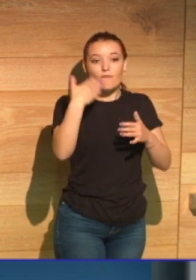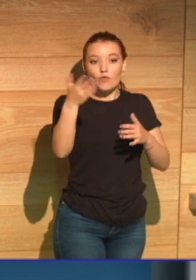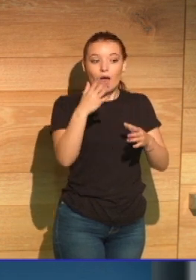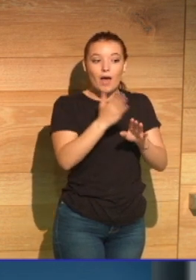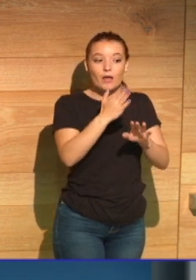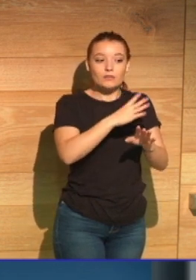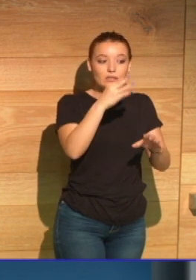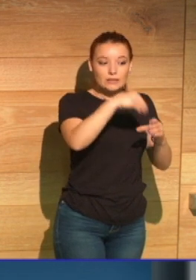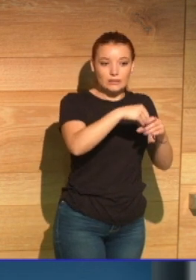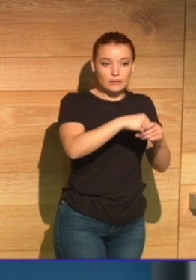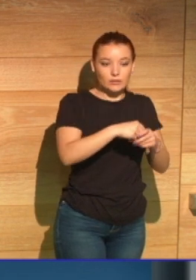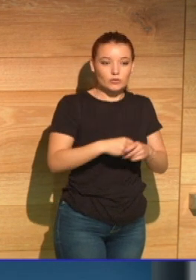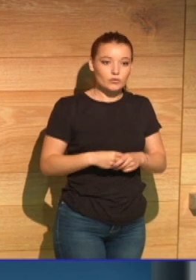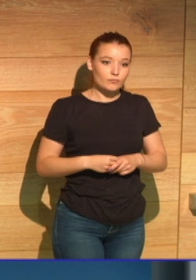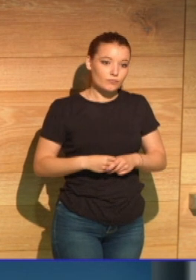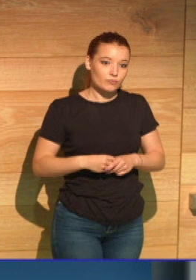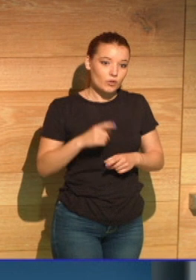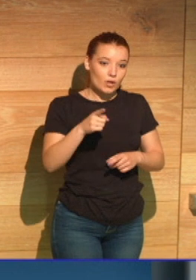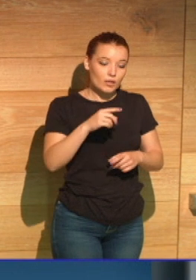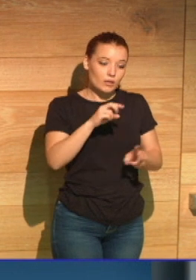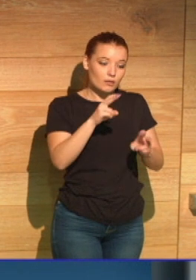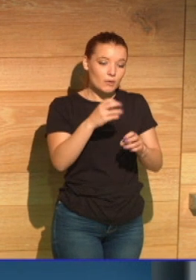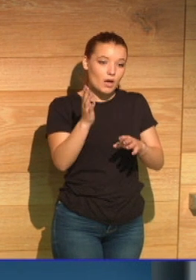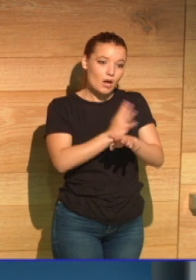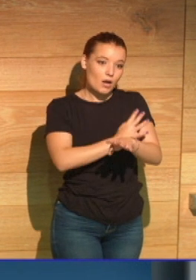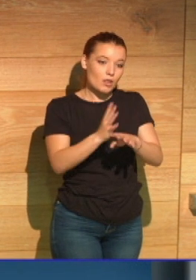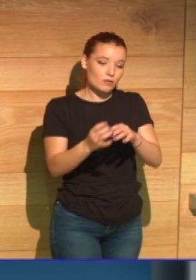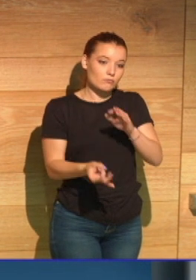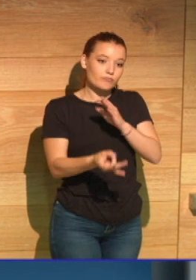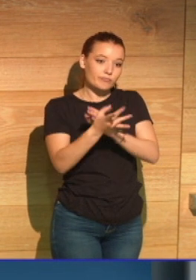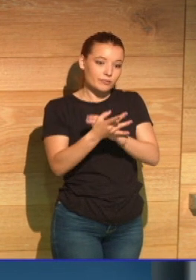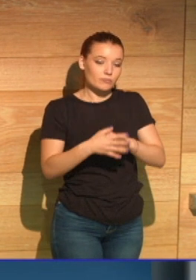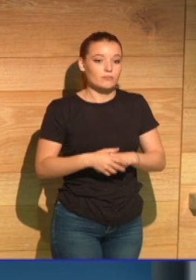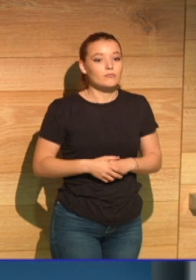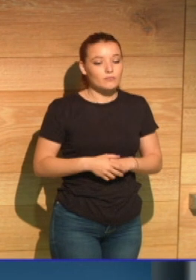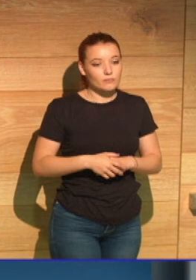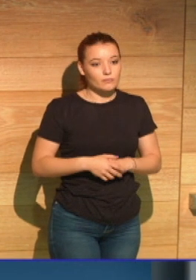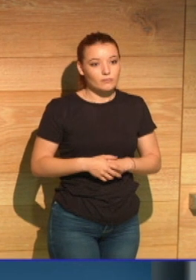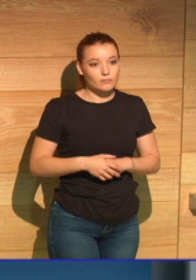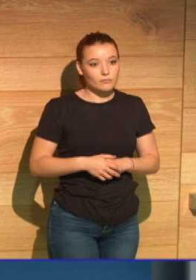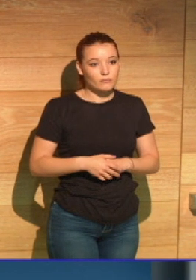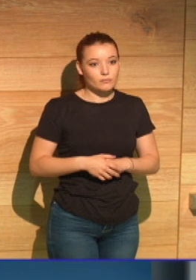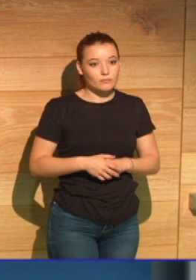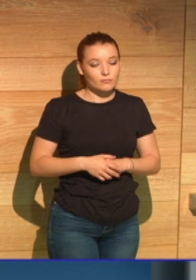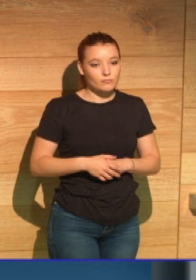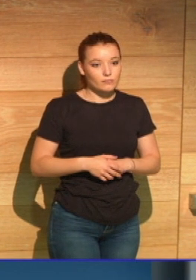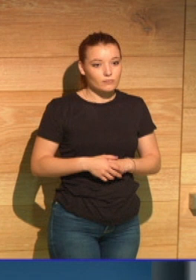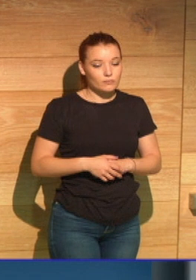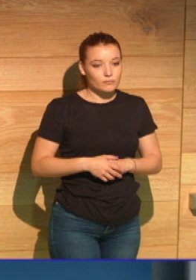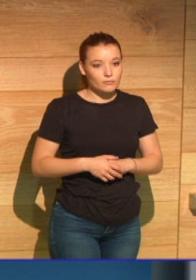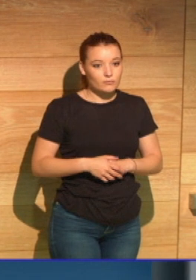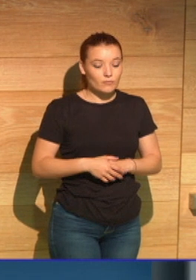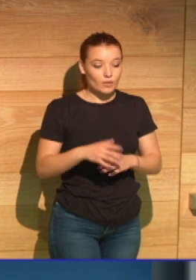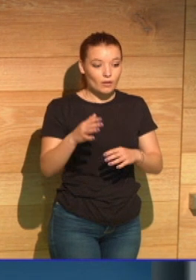pudiera desbordar. Y ahí nació la idea del jardín. Tenemos un jardín evolutivo alrededor del museo que está totalmente abierto, es un espacio